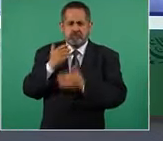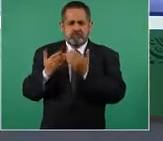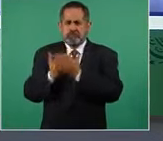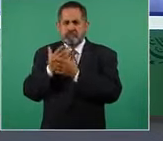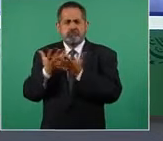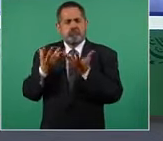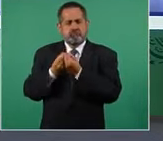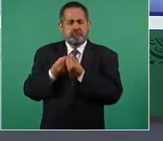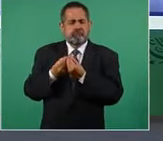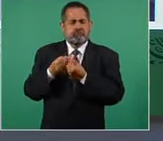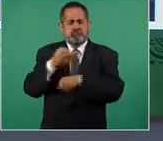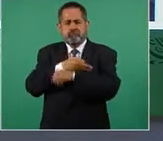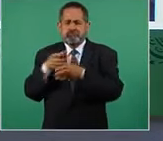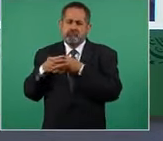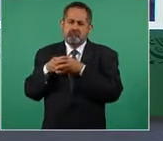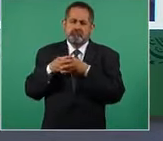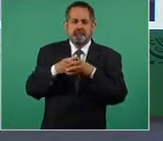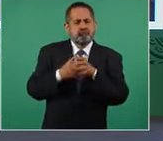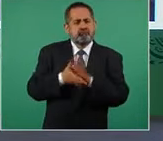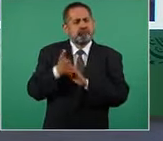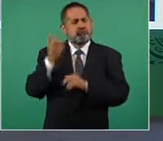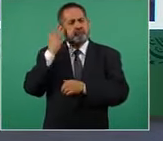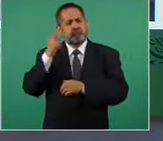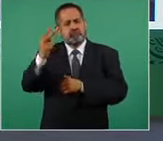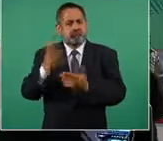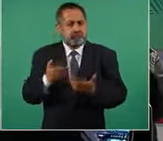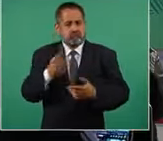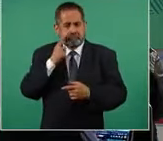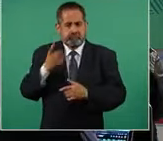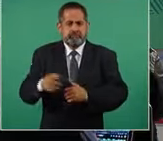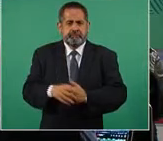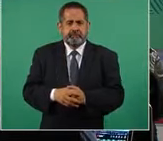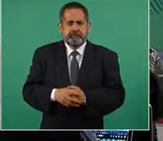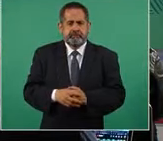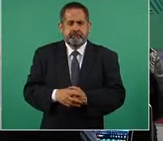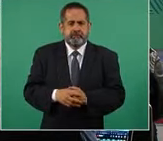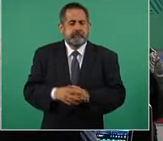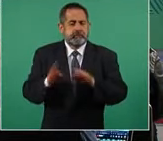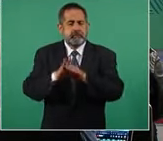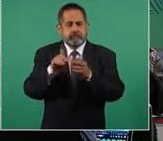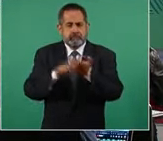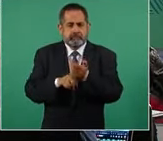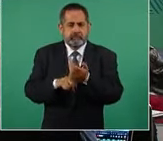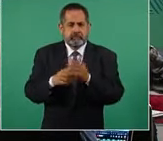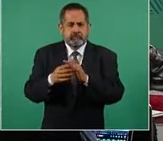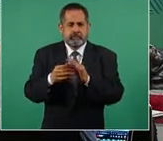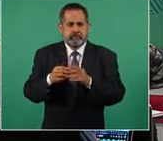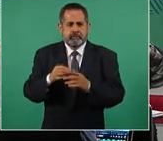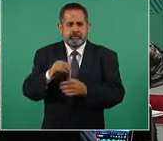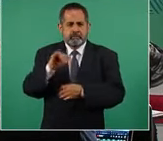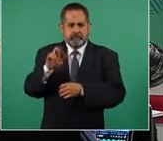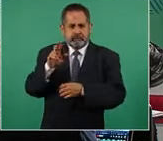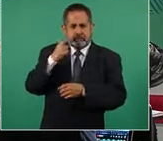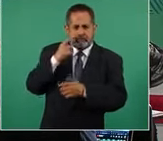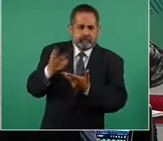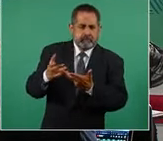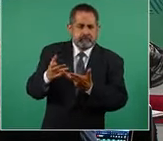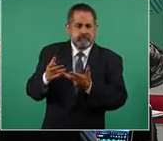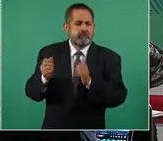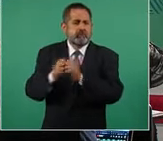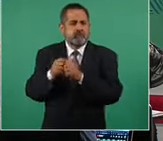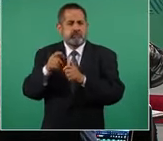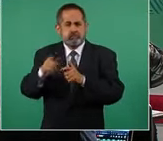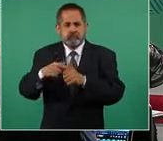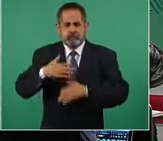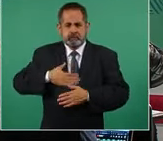juntos, las que siguen, por los servicios que lleva. Aquí es el servicio diurno convencional, ¿no? Ahí están con sus sistemas